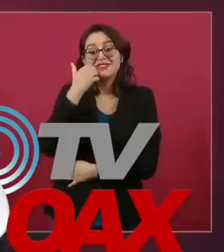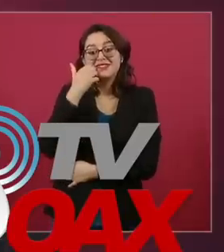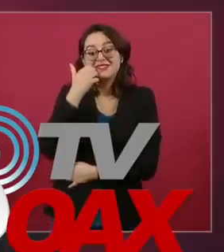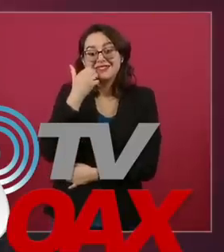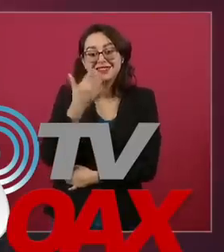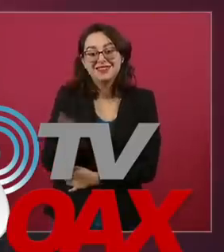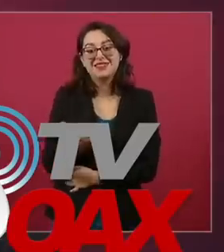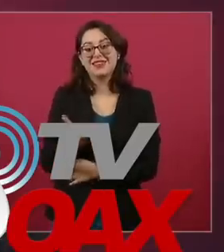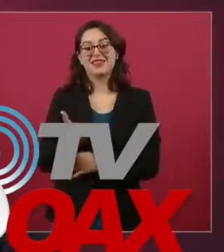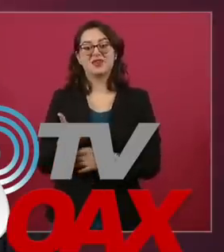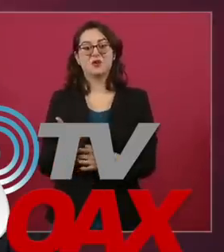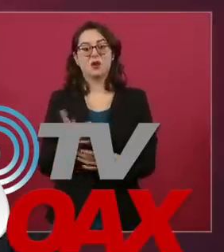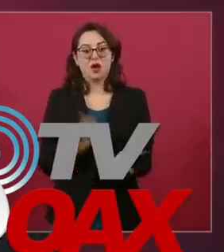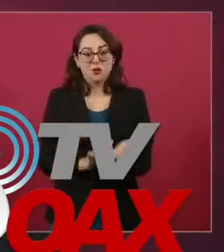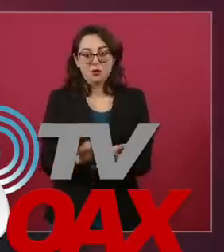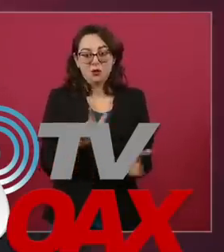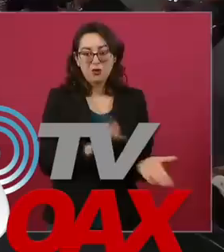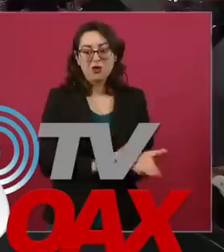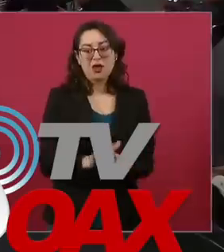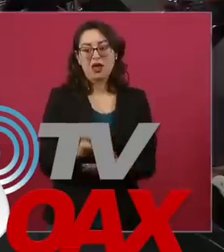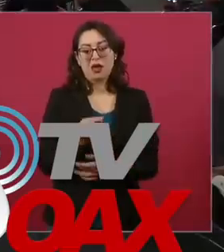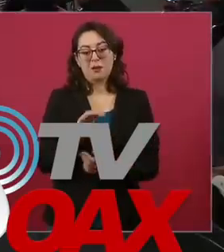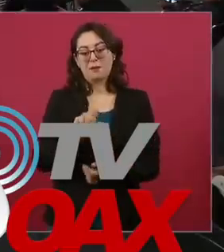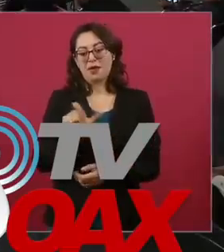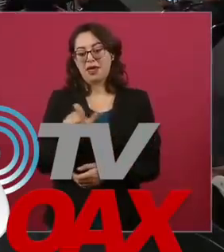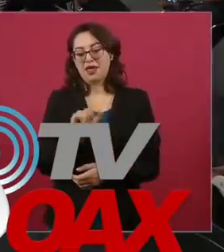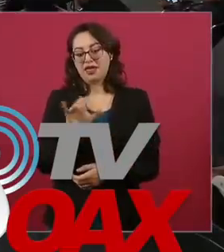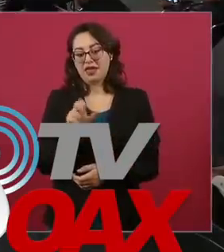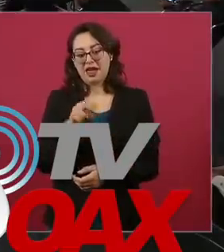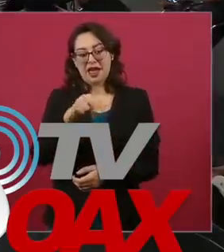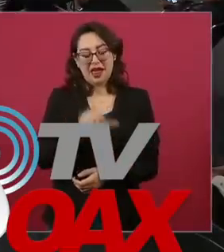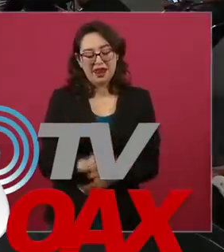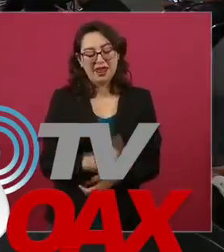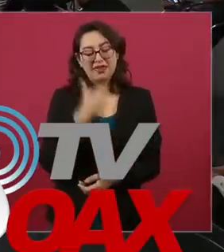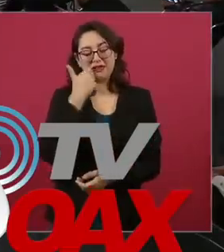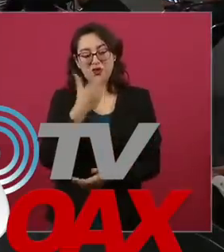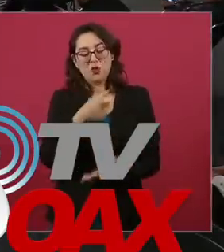me produce tristeza